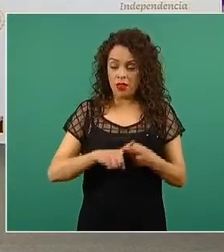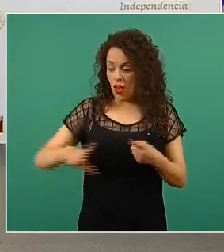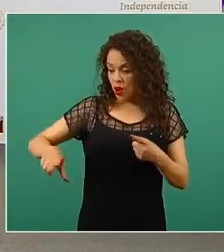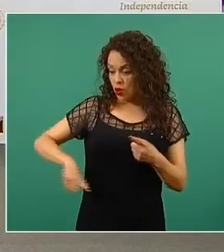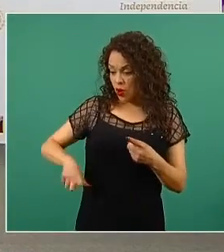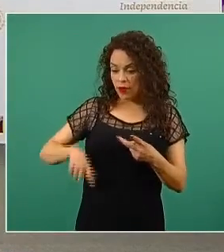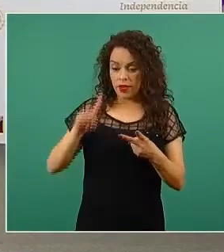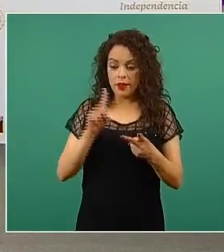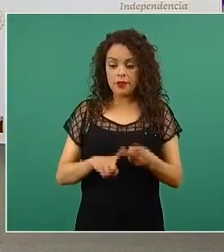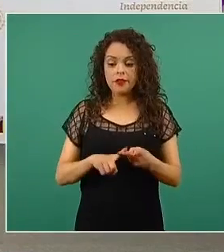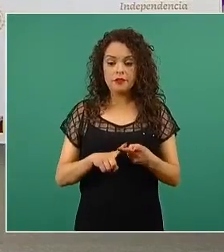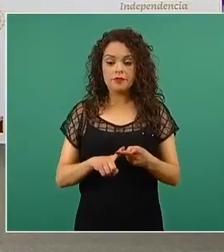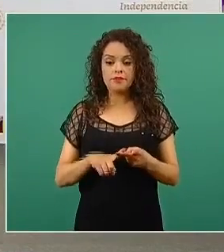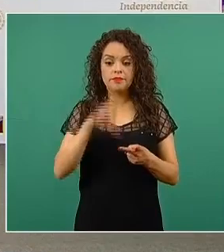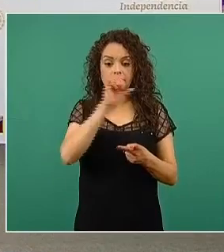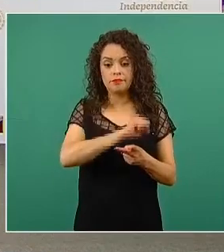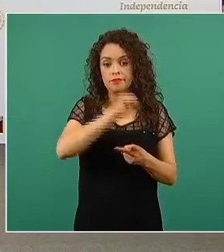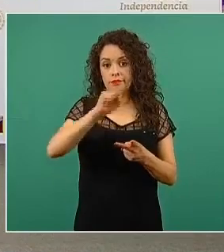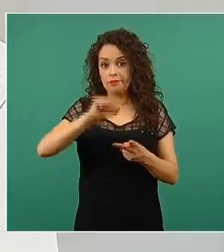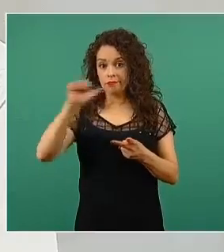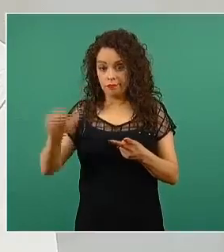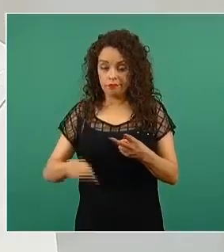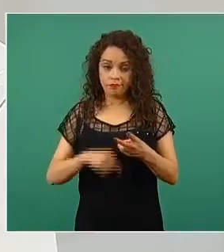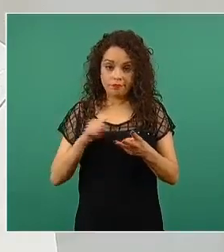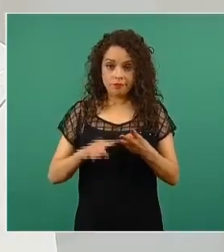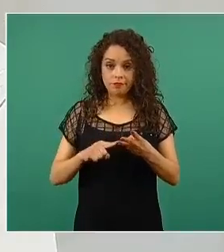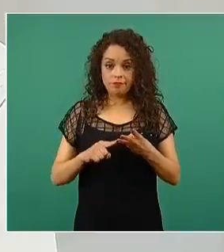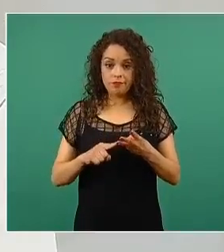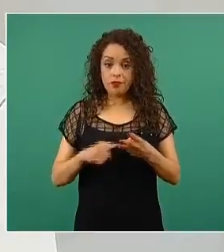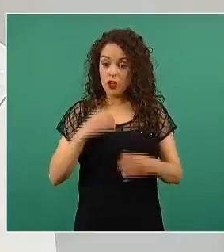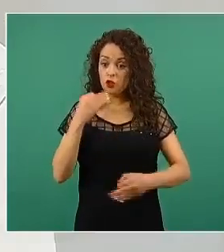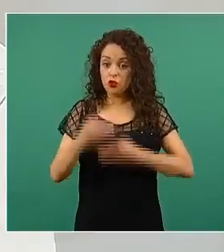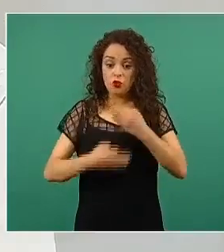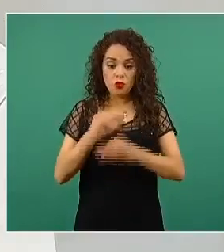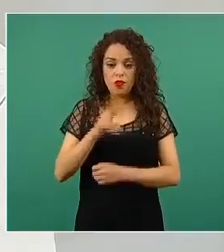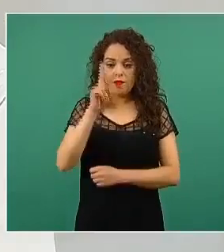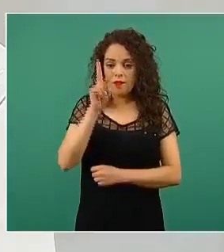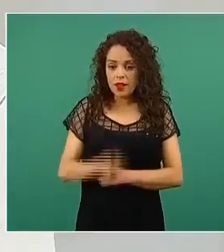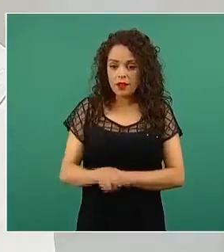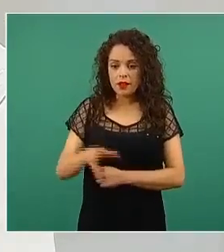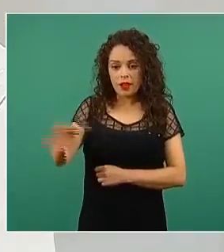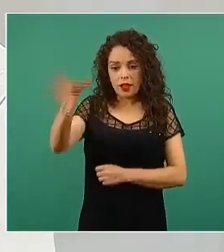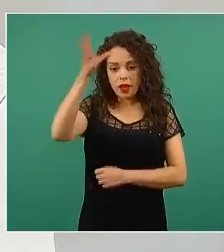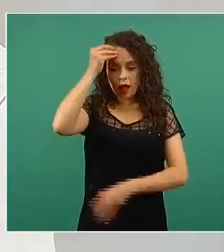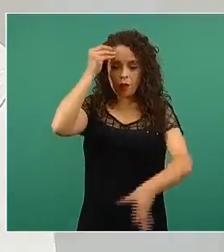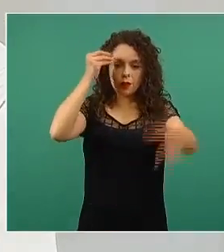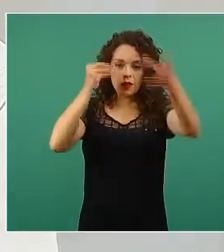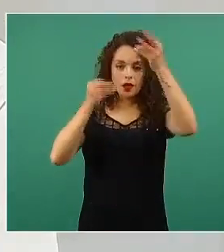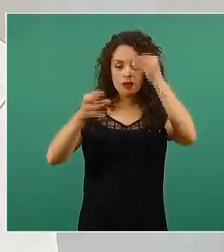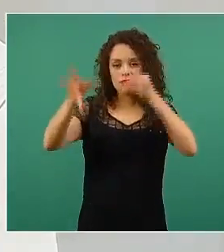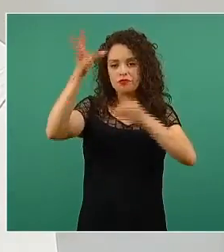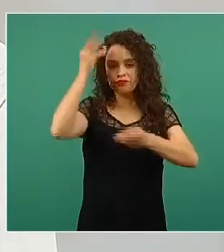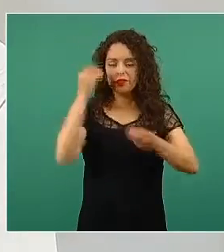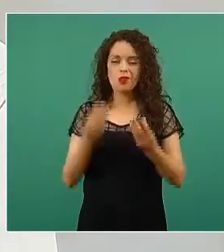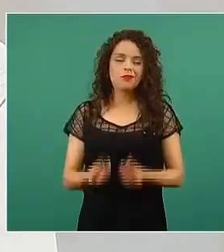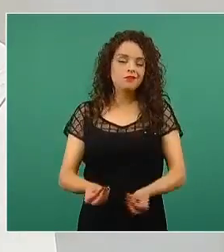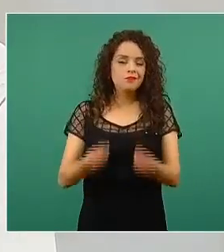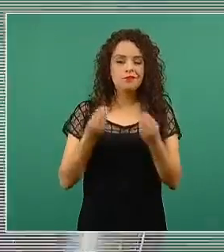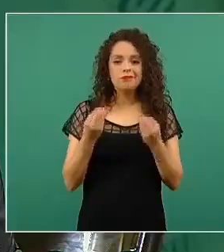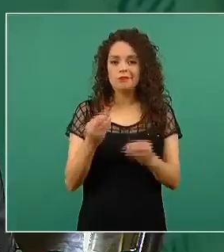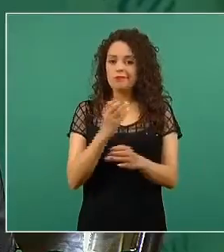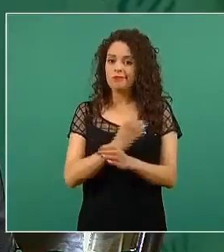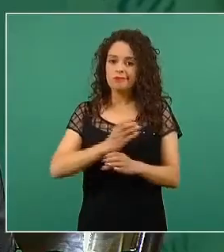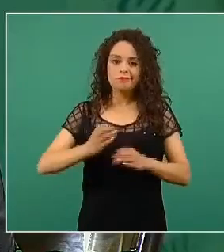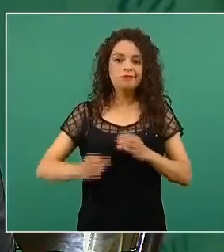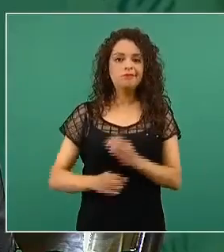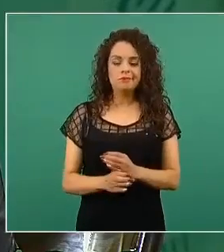sistema de salud, en donde todos vamos aprendiendo muchas cosas. Vamos